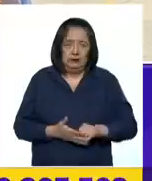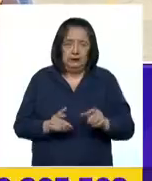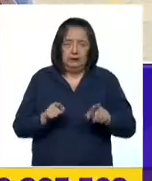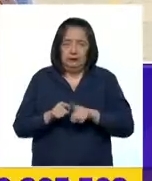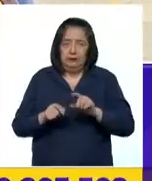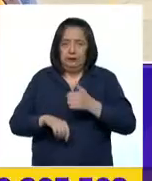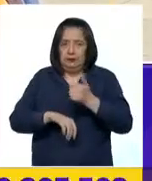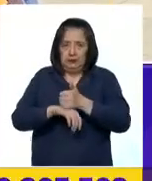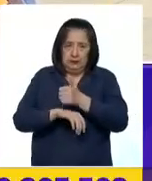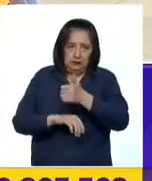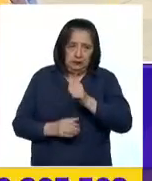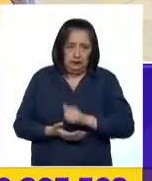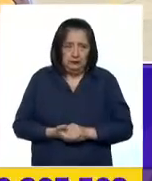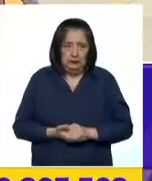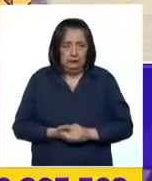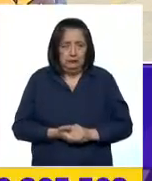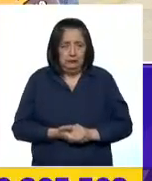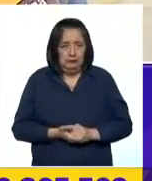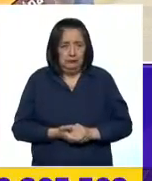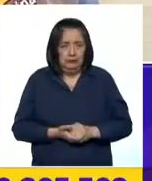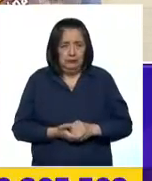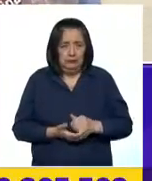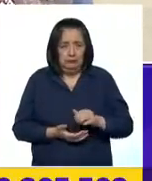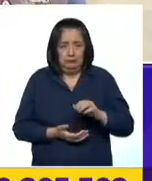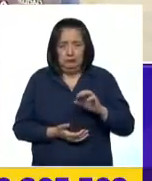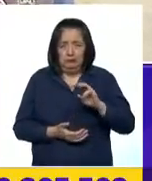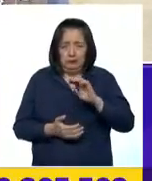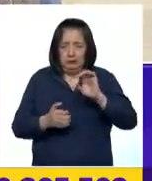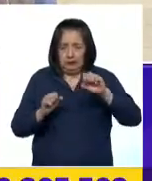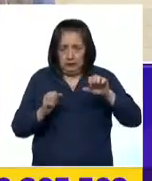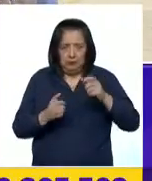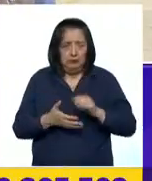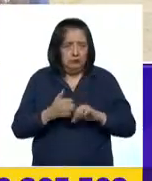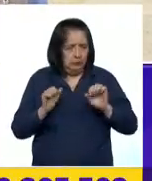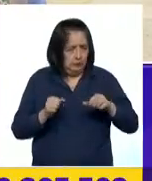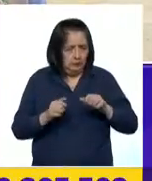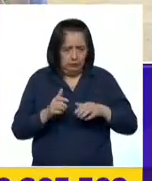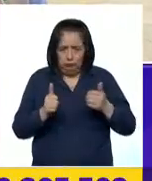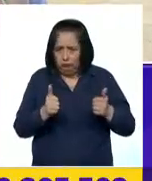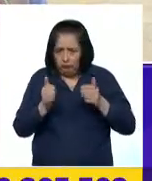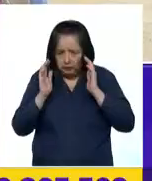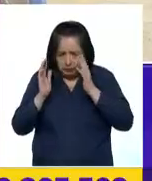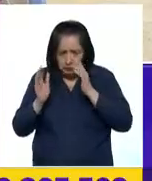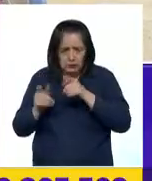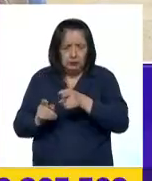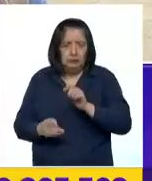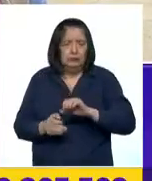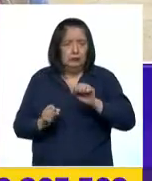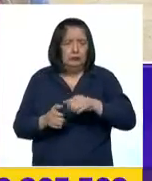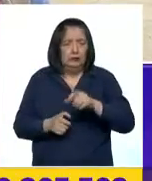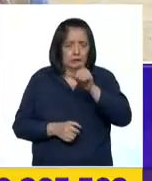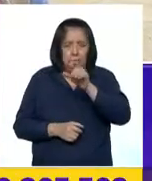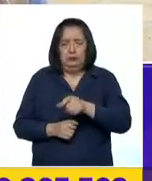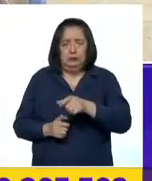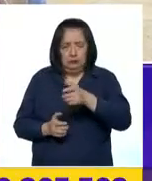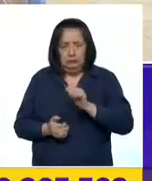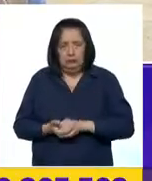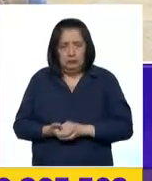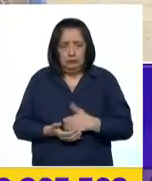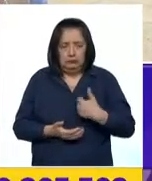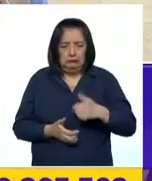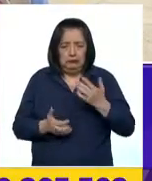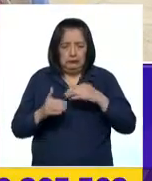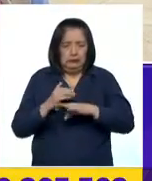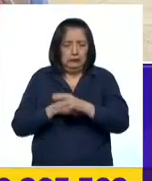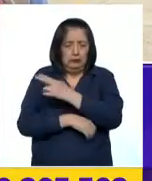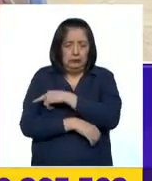el asesor Dante Mendieta están muy detrás de la persona que es tan grave.